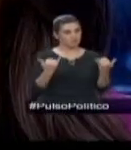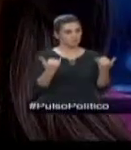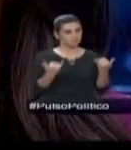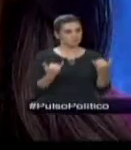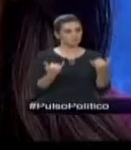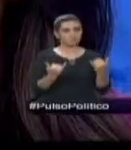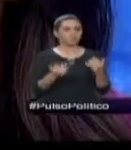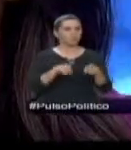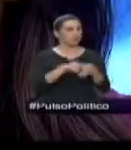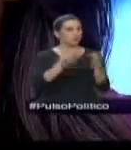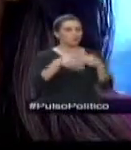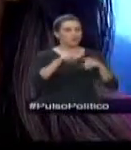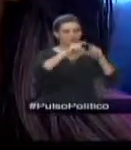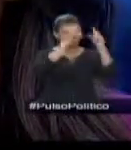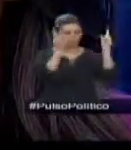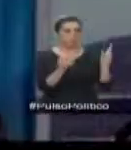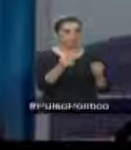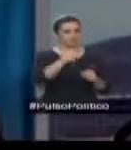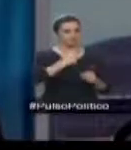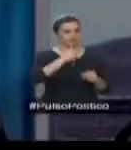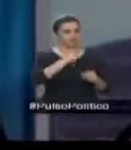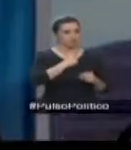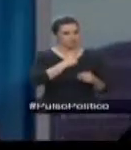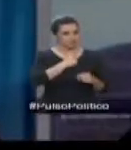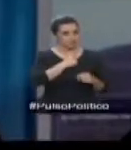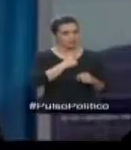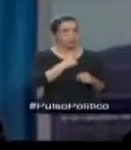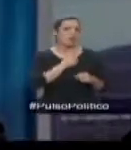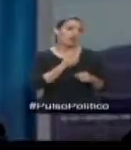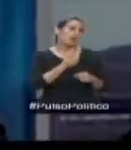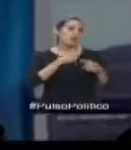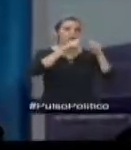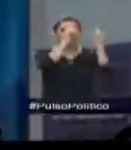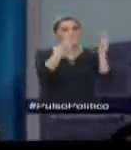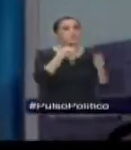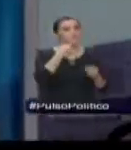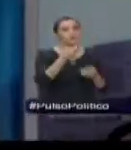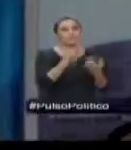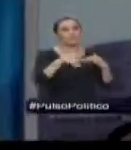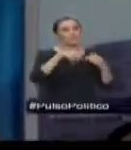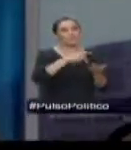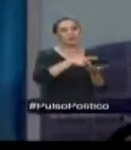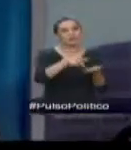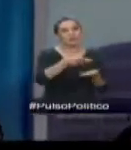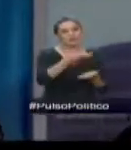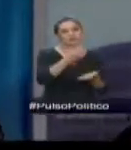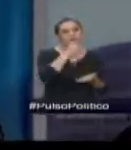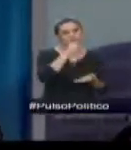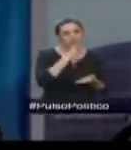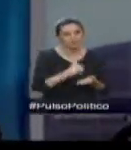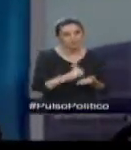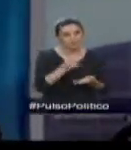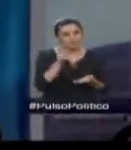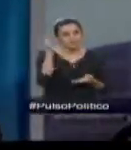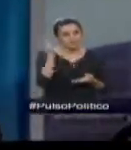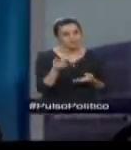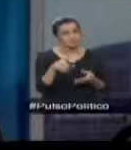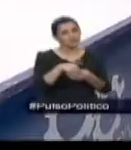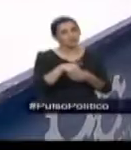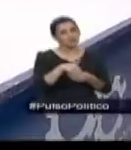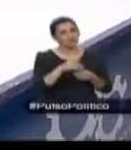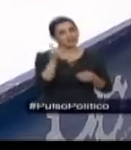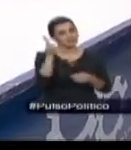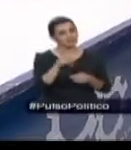como ya esta empresa forma parte del sector público les quieren desconocer su jubilación patronales es un tema que está en la asamblea está ahí